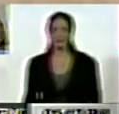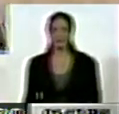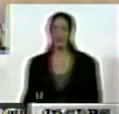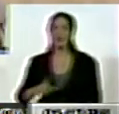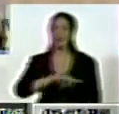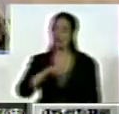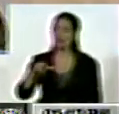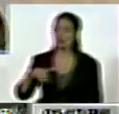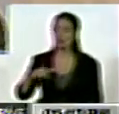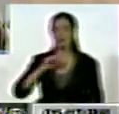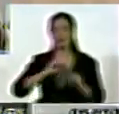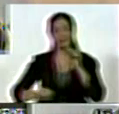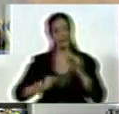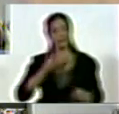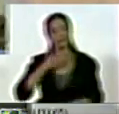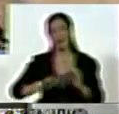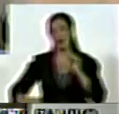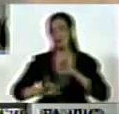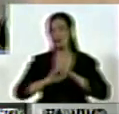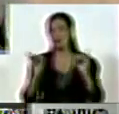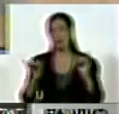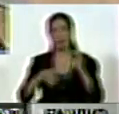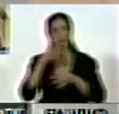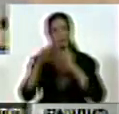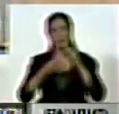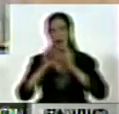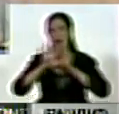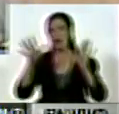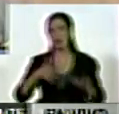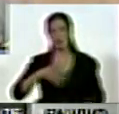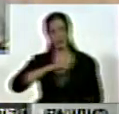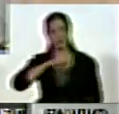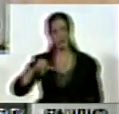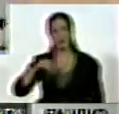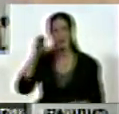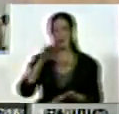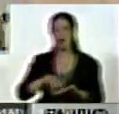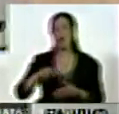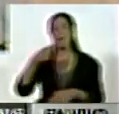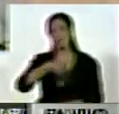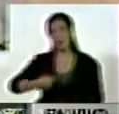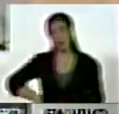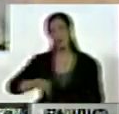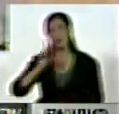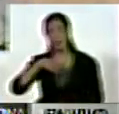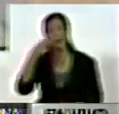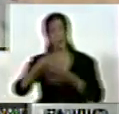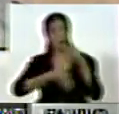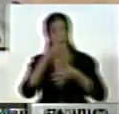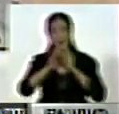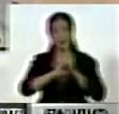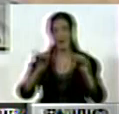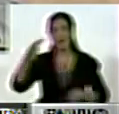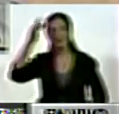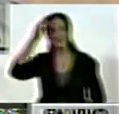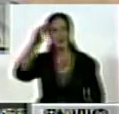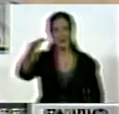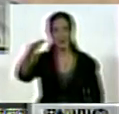Nosotros rechazamos, ya fijamos posición como Estado, el jefe de Estado también se pronunció y